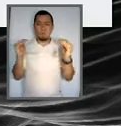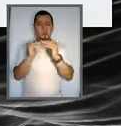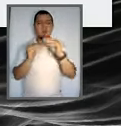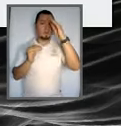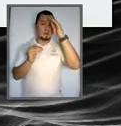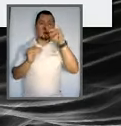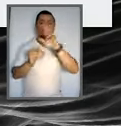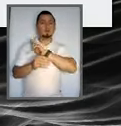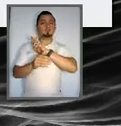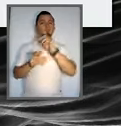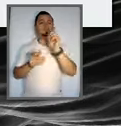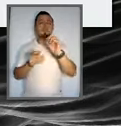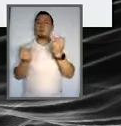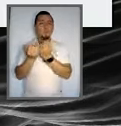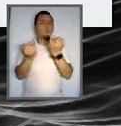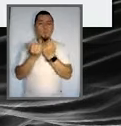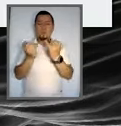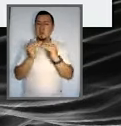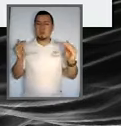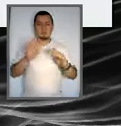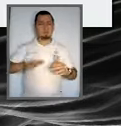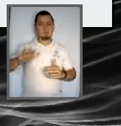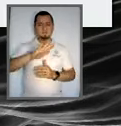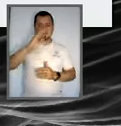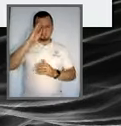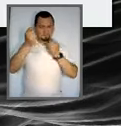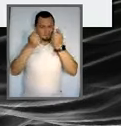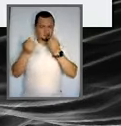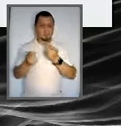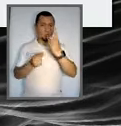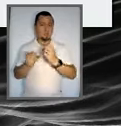desde que comenzó la emergencia sanitaria, que se basa en la organización que tuvimos